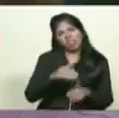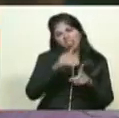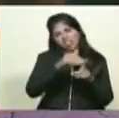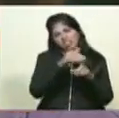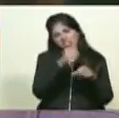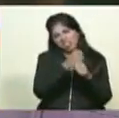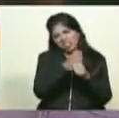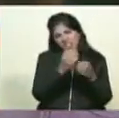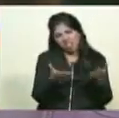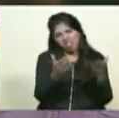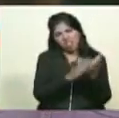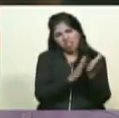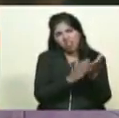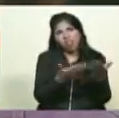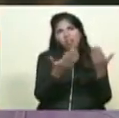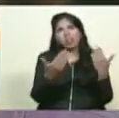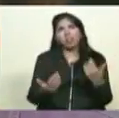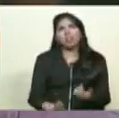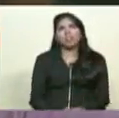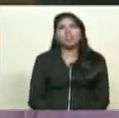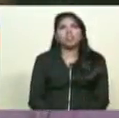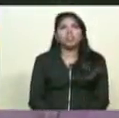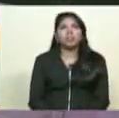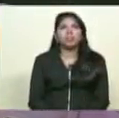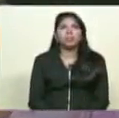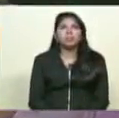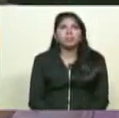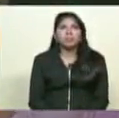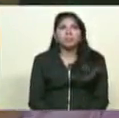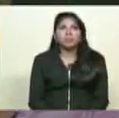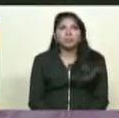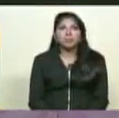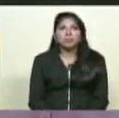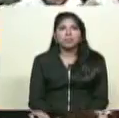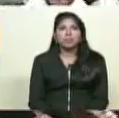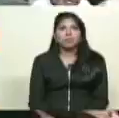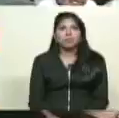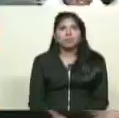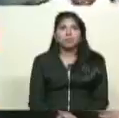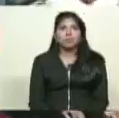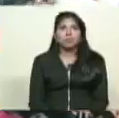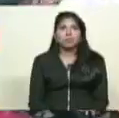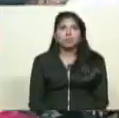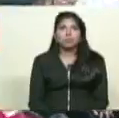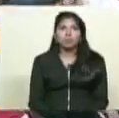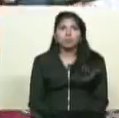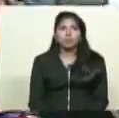¡Ajá! ¡La lista de abajo!